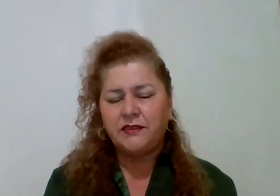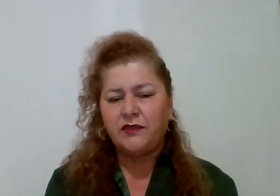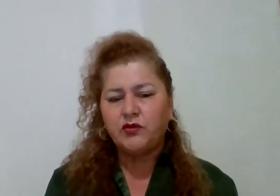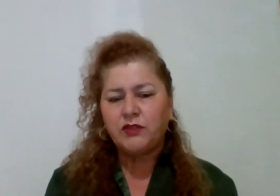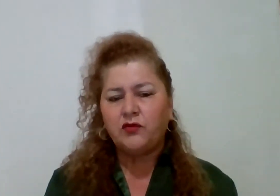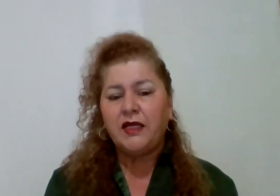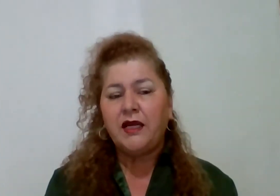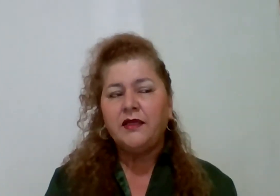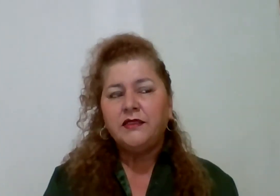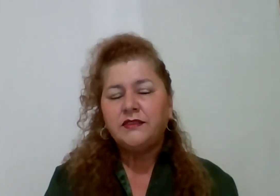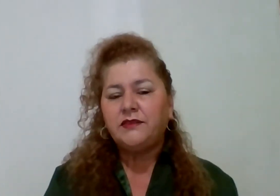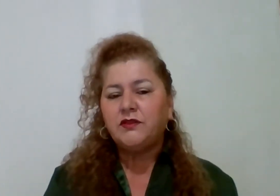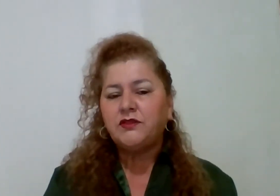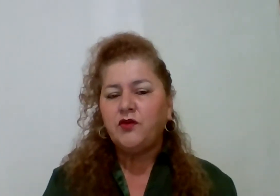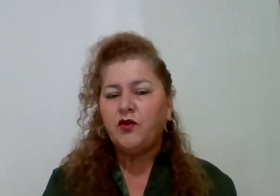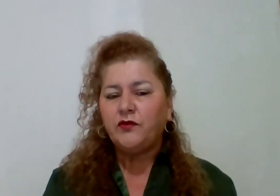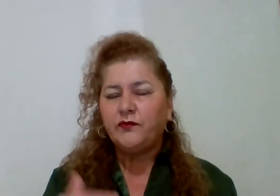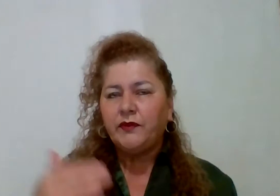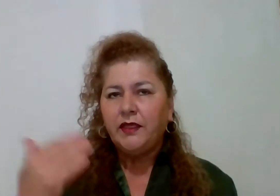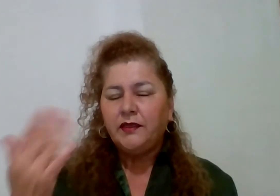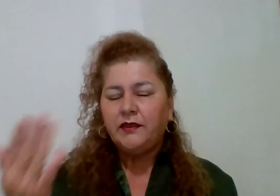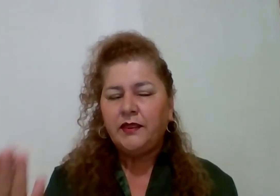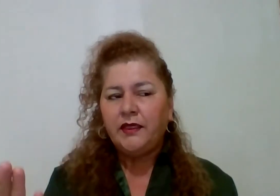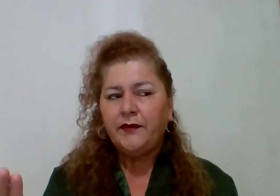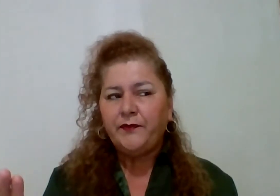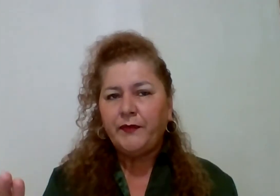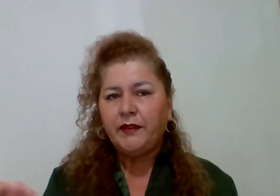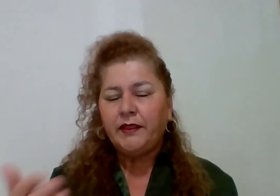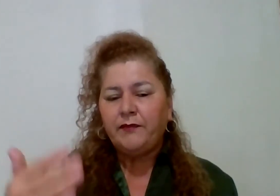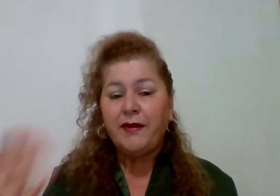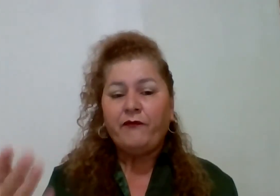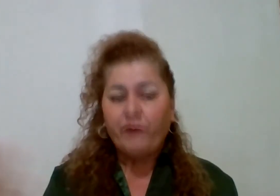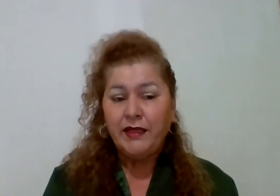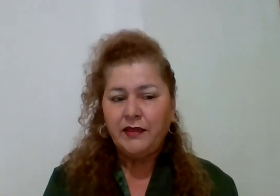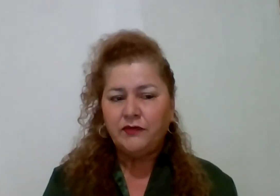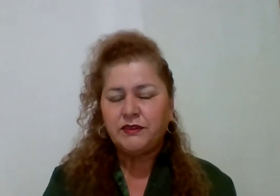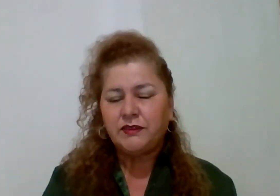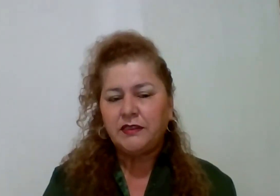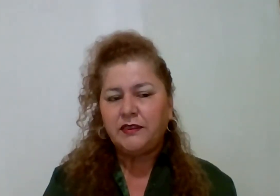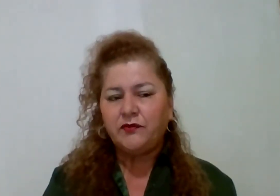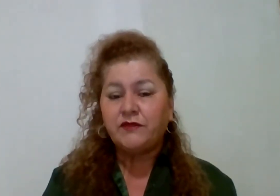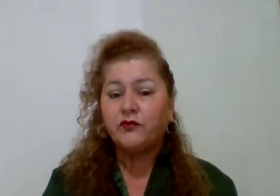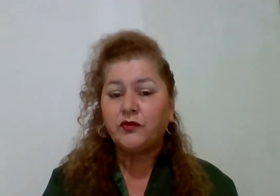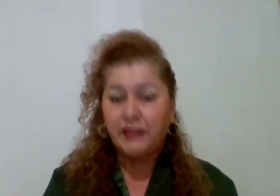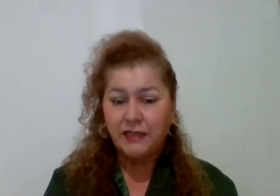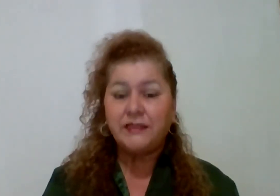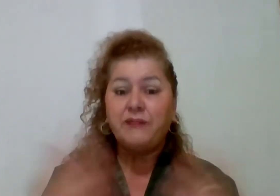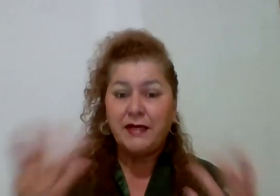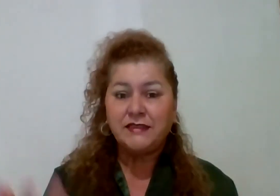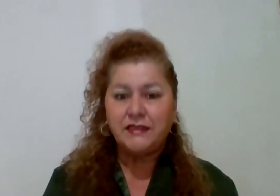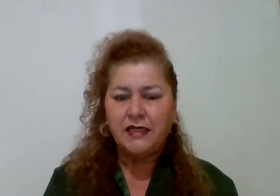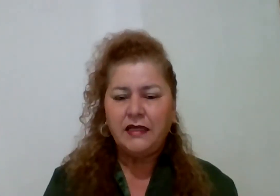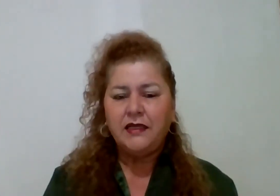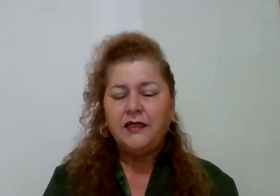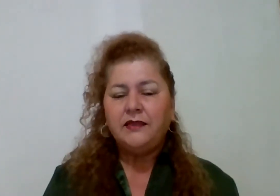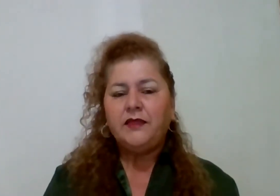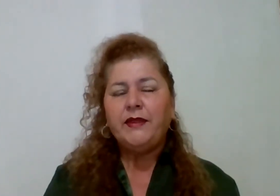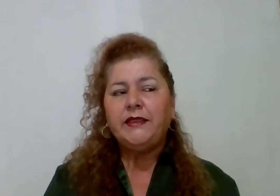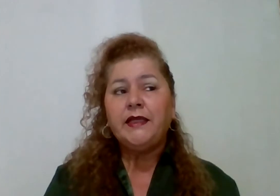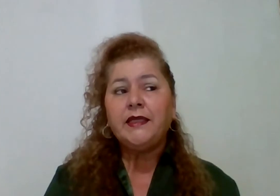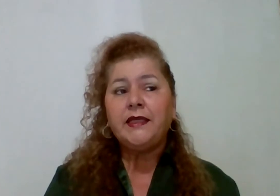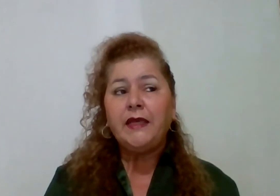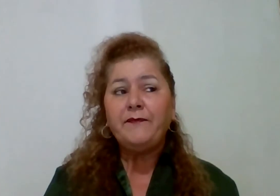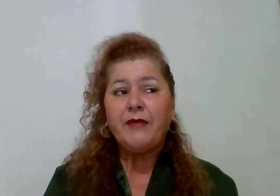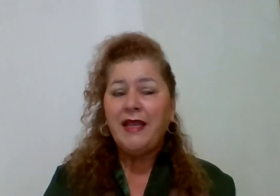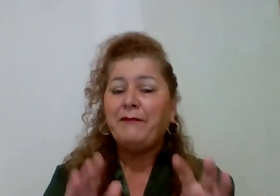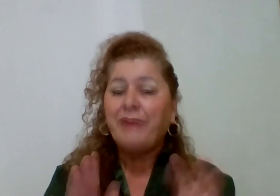ya tenemos alguna situación de más fuera de nuestra frontera, ir más allá, de